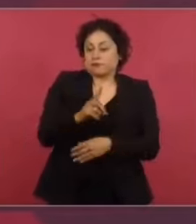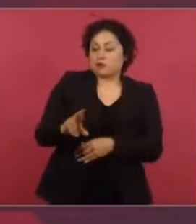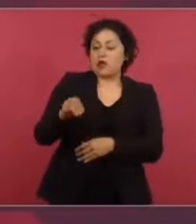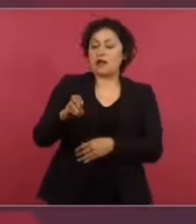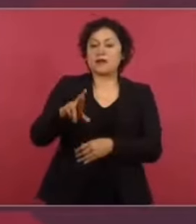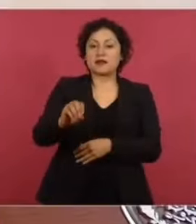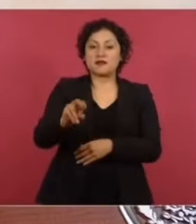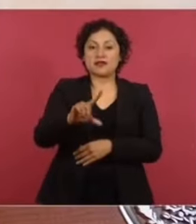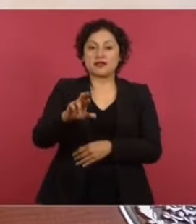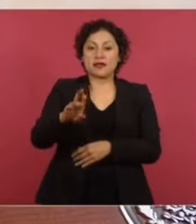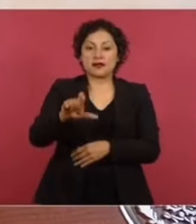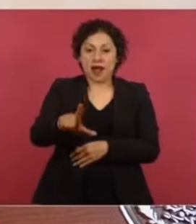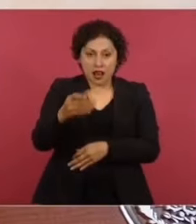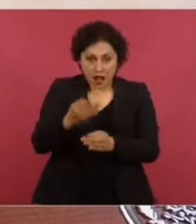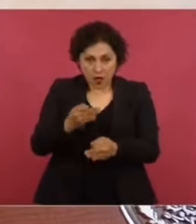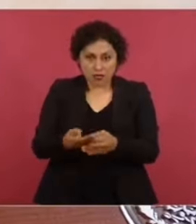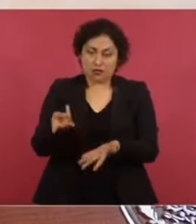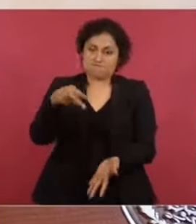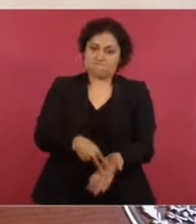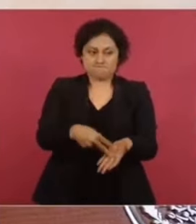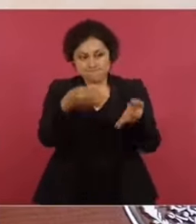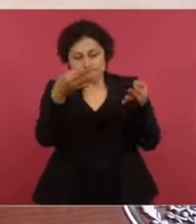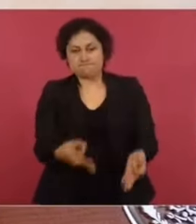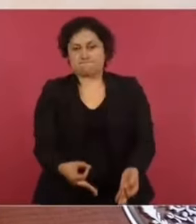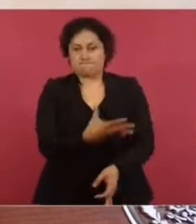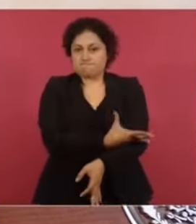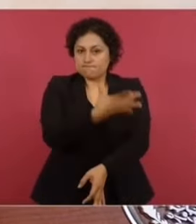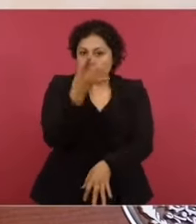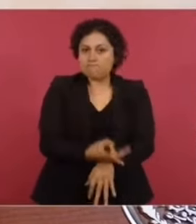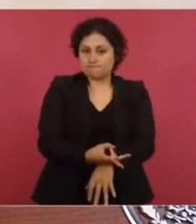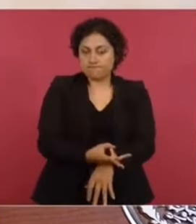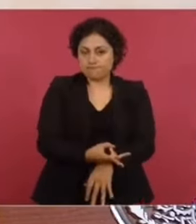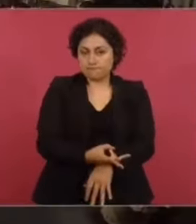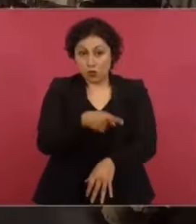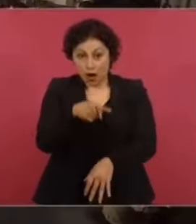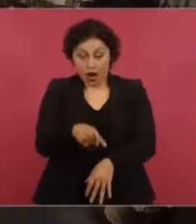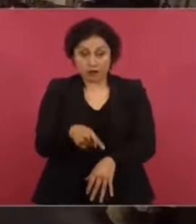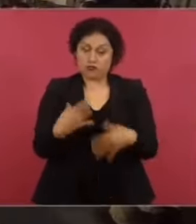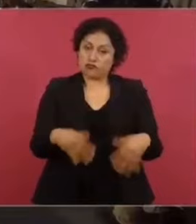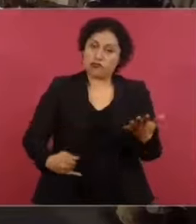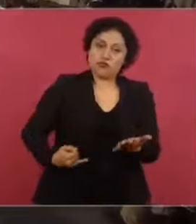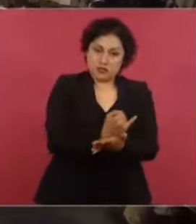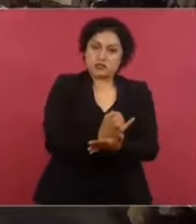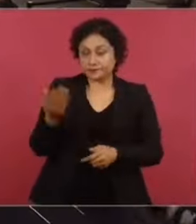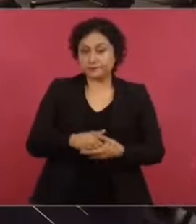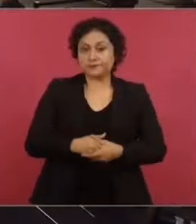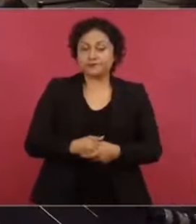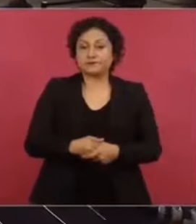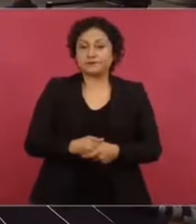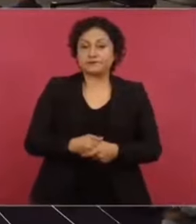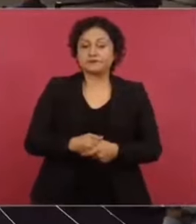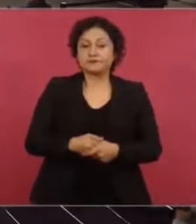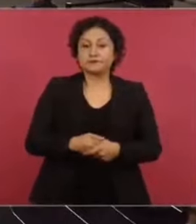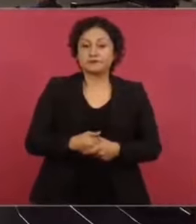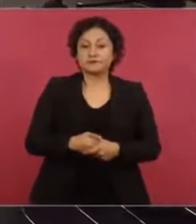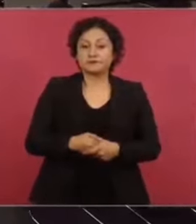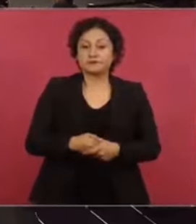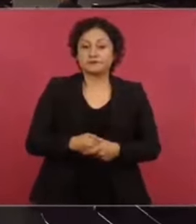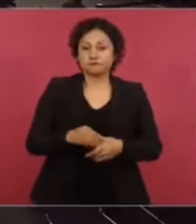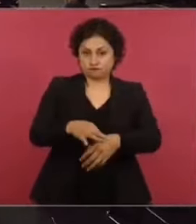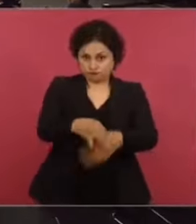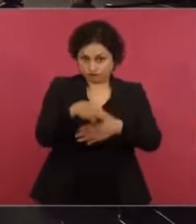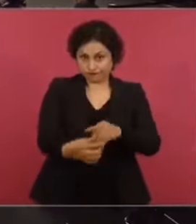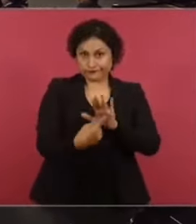es un hombre íntegro, honesto, y decidió muy bien el pueblo de Tamaulipas. Hechos, no